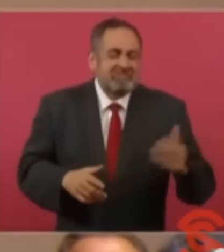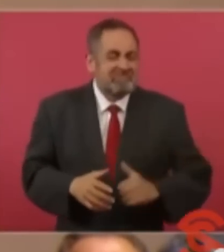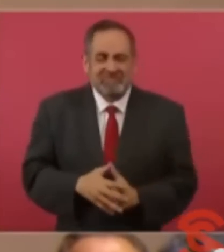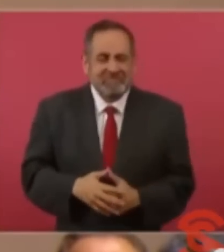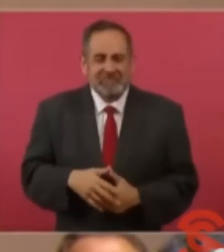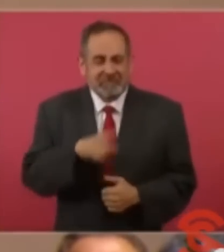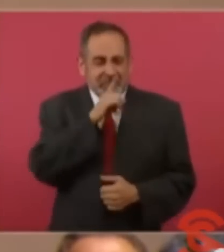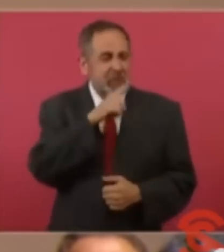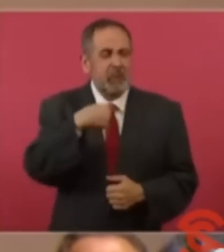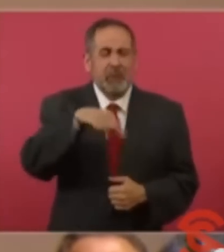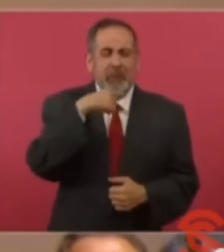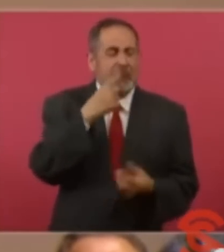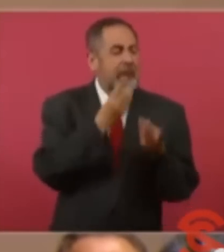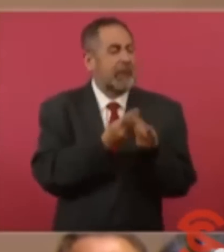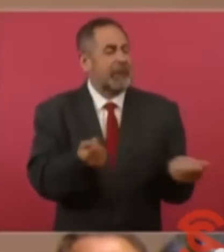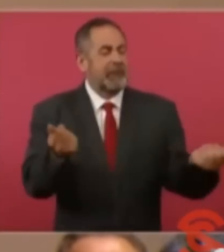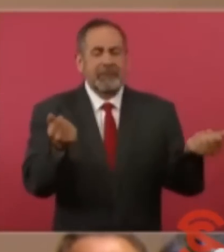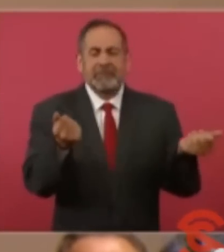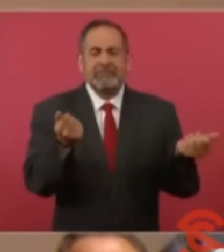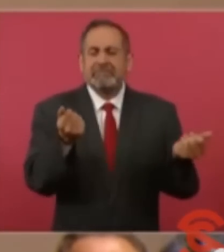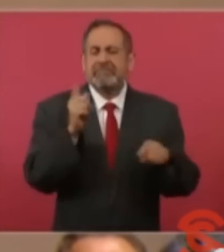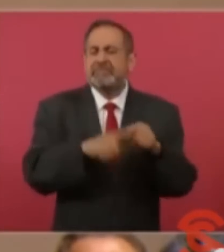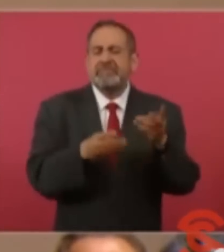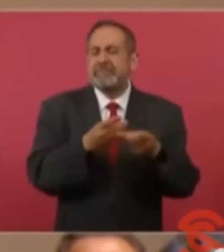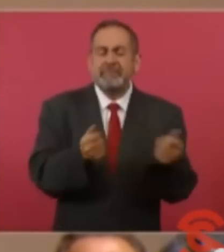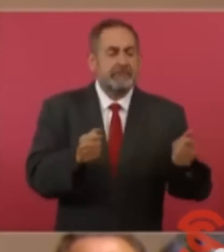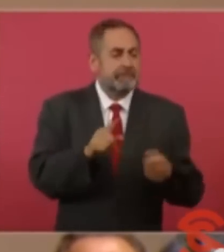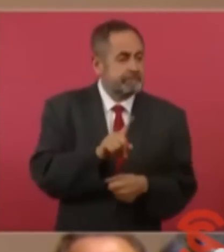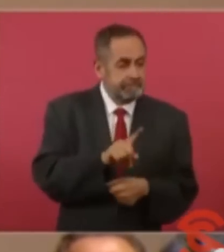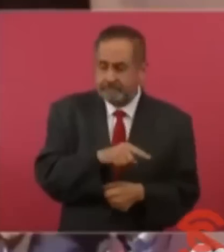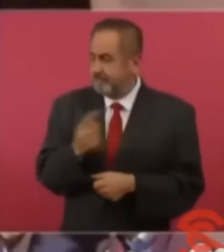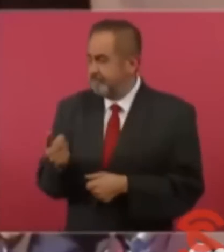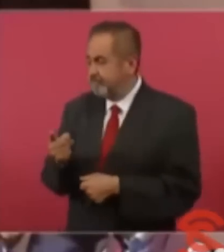es efímero, que la felicidad